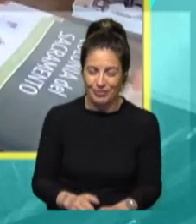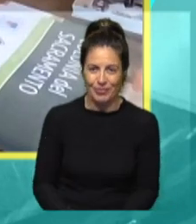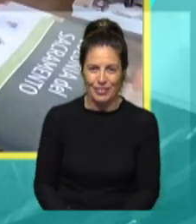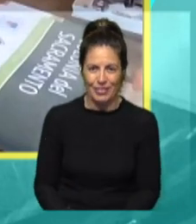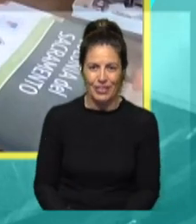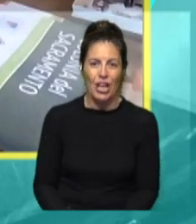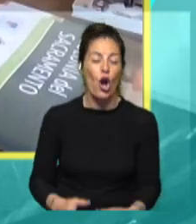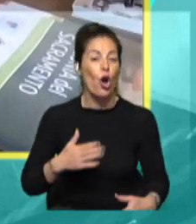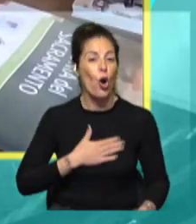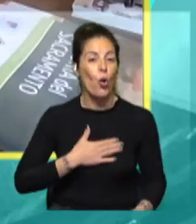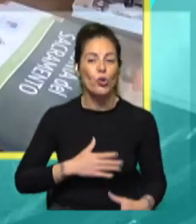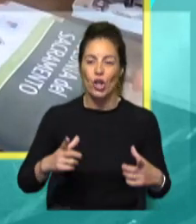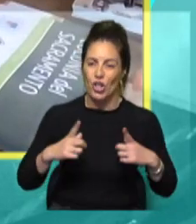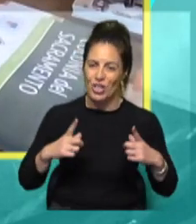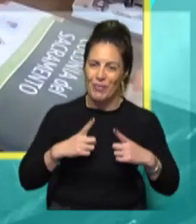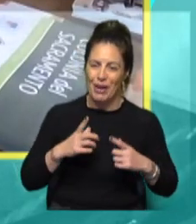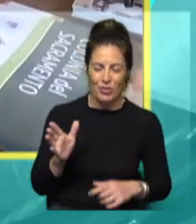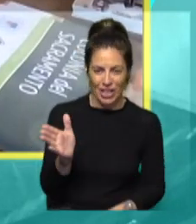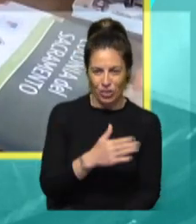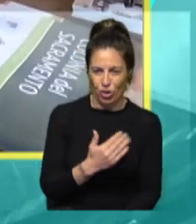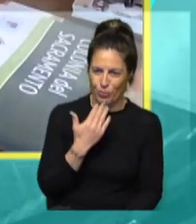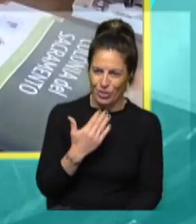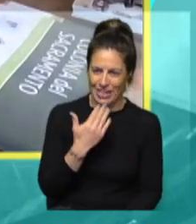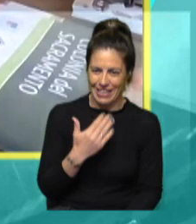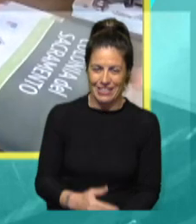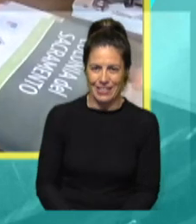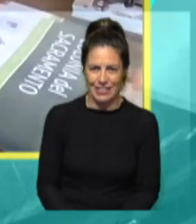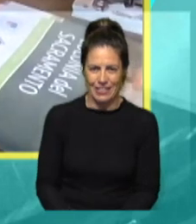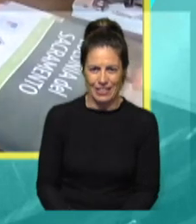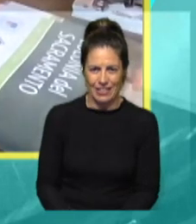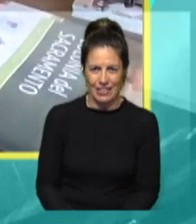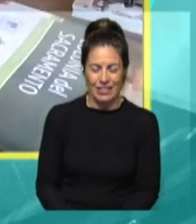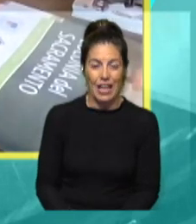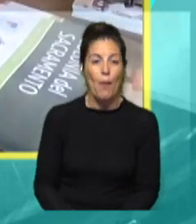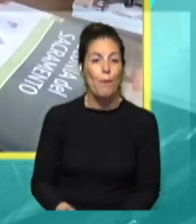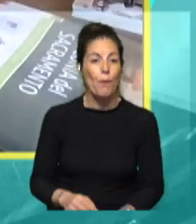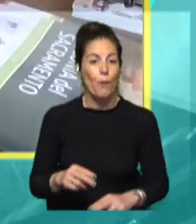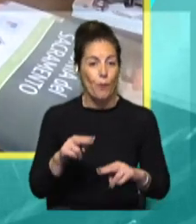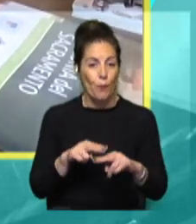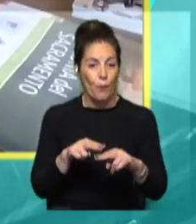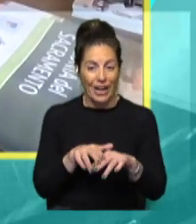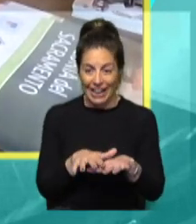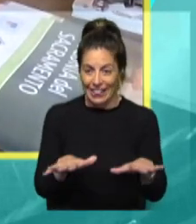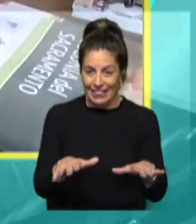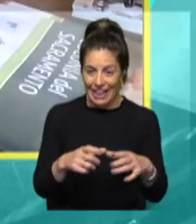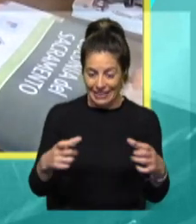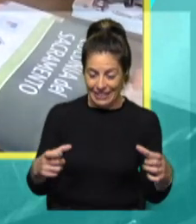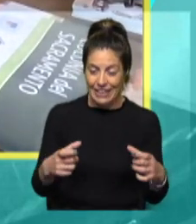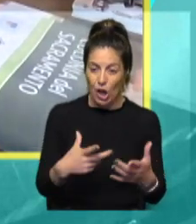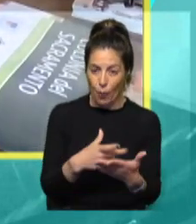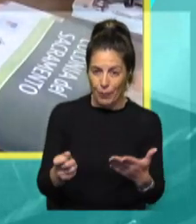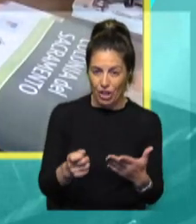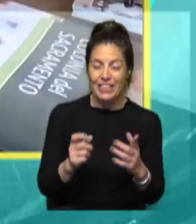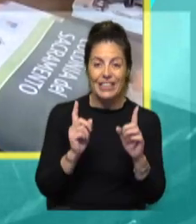les esperamos a ustedes y a toda la audiencia. Muchísimas gracias. Ya saben, a través de Red Tickets pueden conseguir las entradas y @casafrip